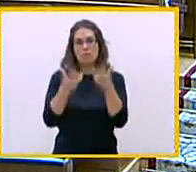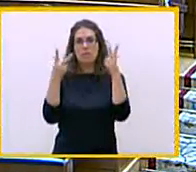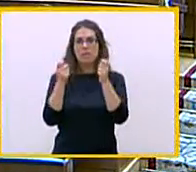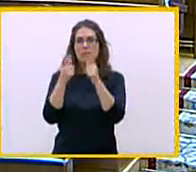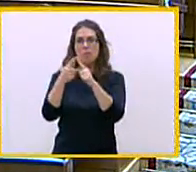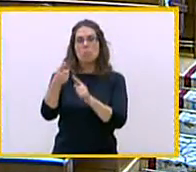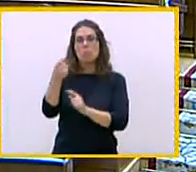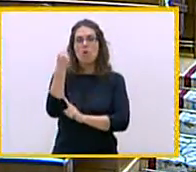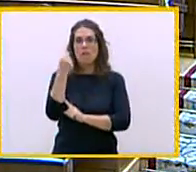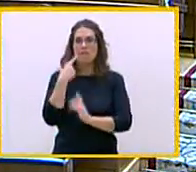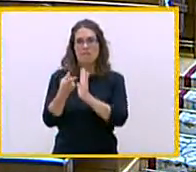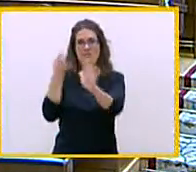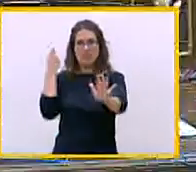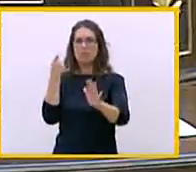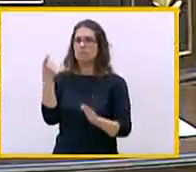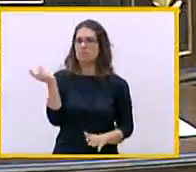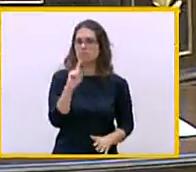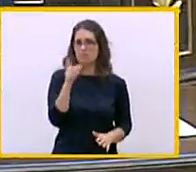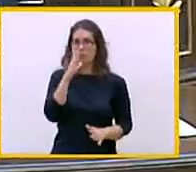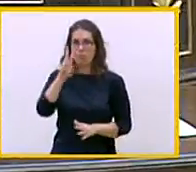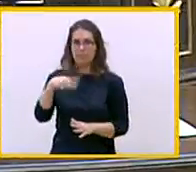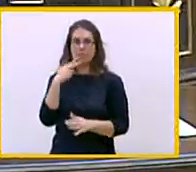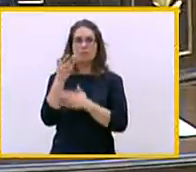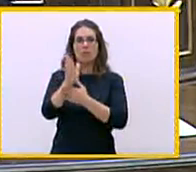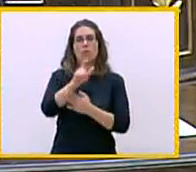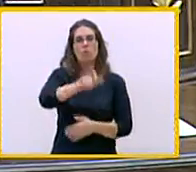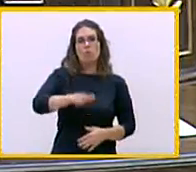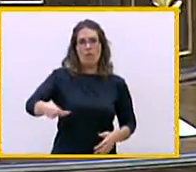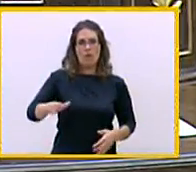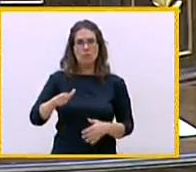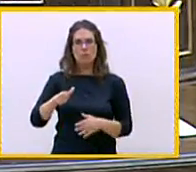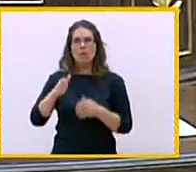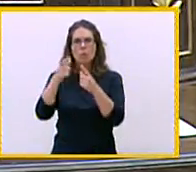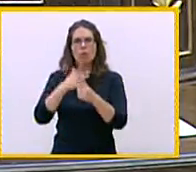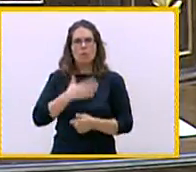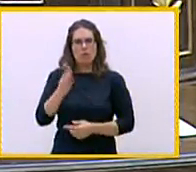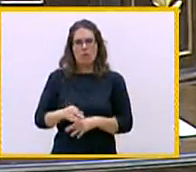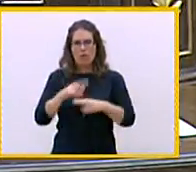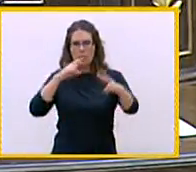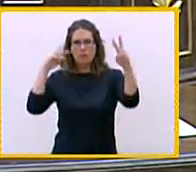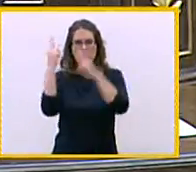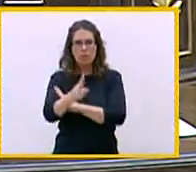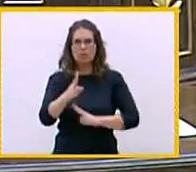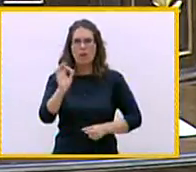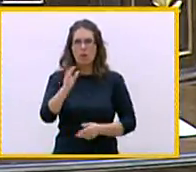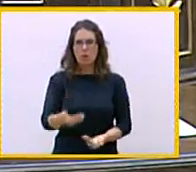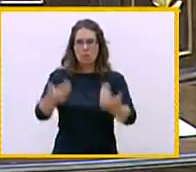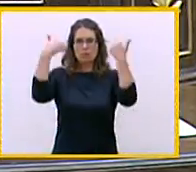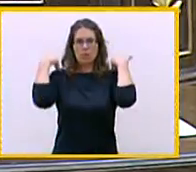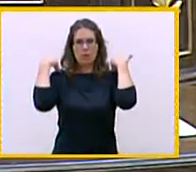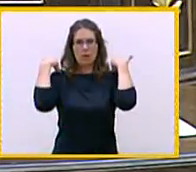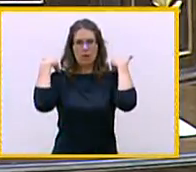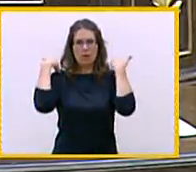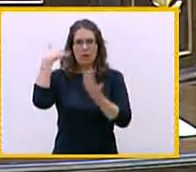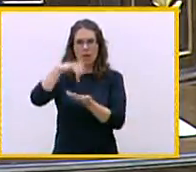parlamentos soberanos en representación de los ciudadanos, de la capacidad de respuesta y de responsabilidad ante